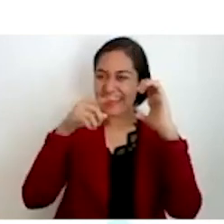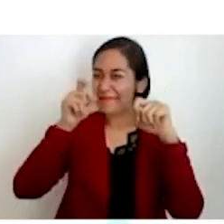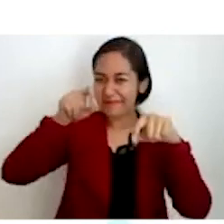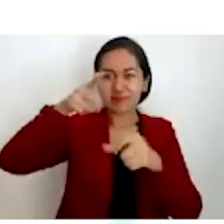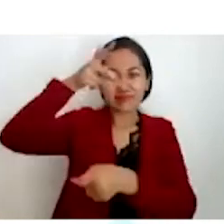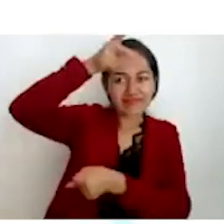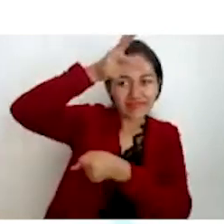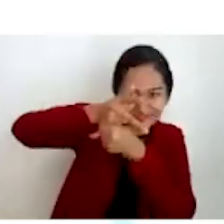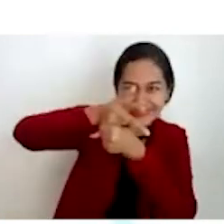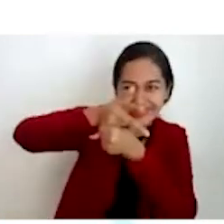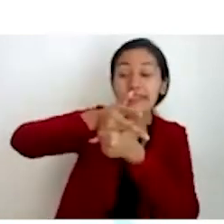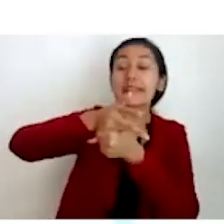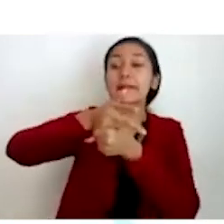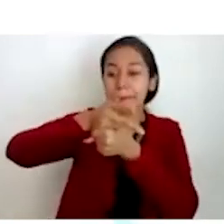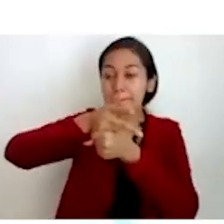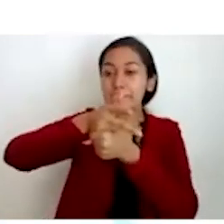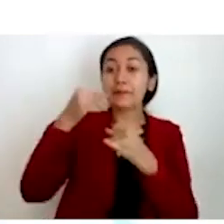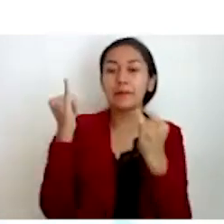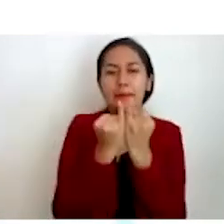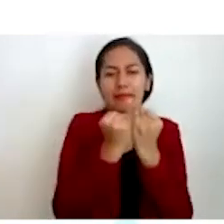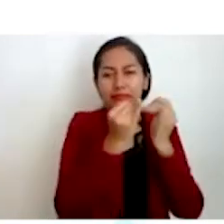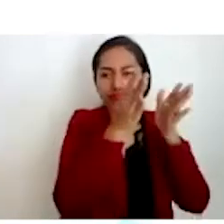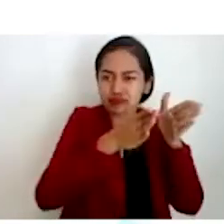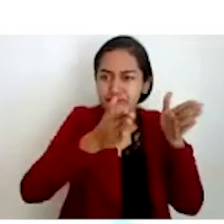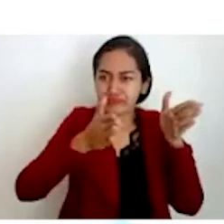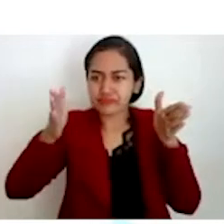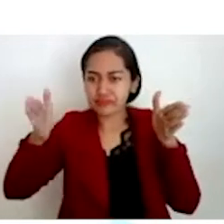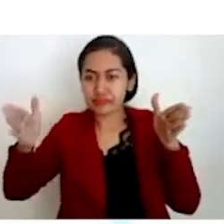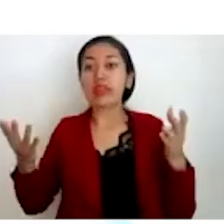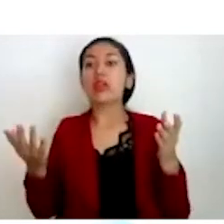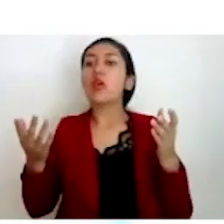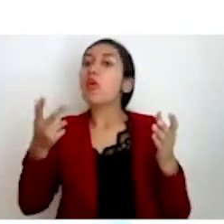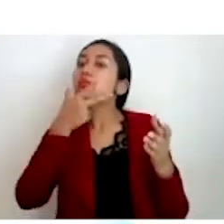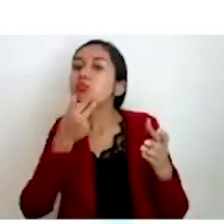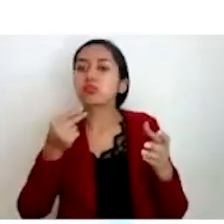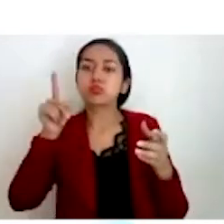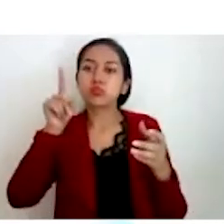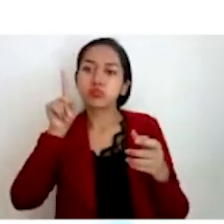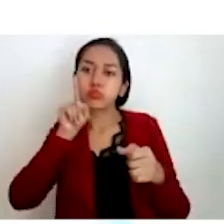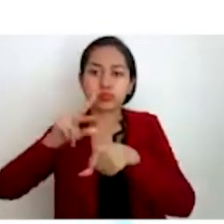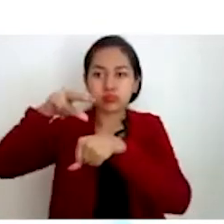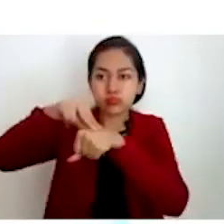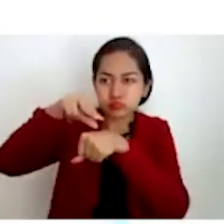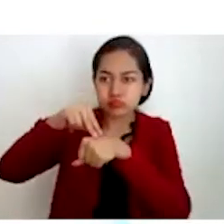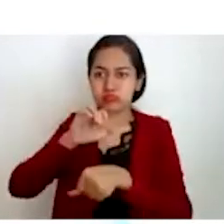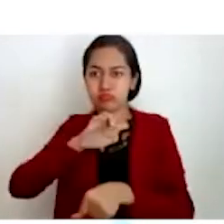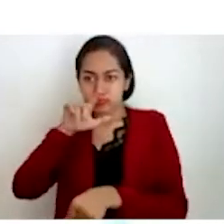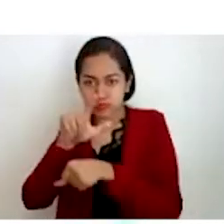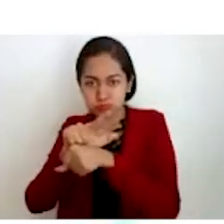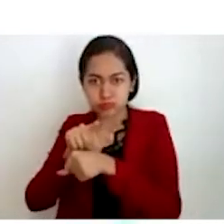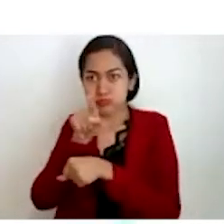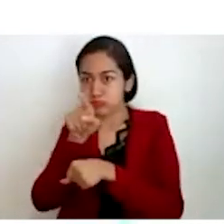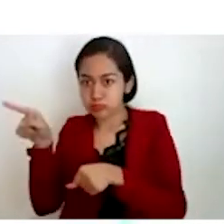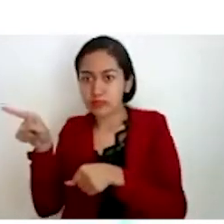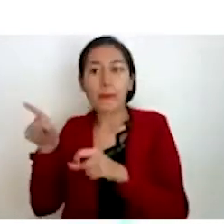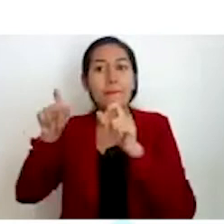Todo ello acompañado por secuencias de cuerpo médico y de equipos de especialistas,